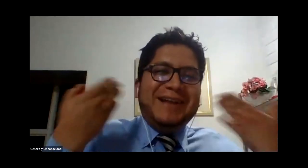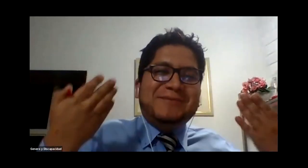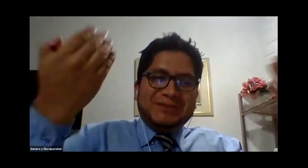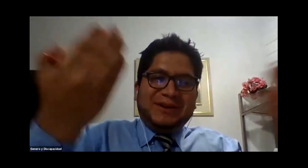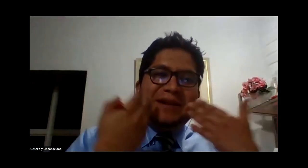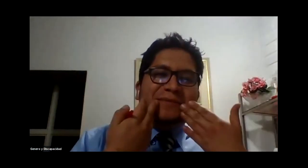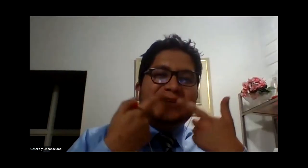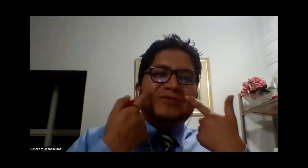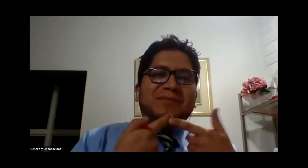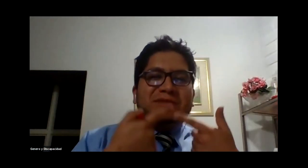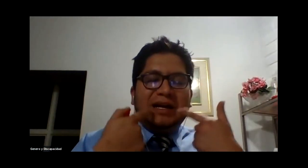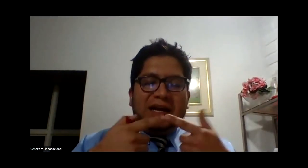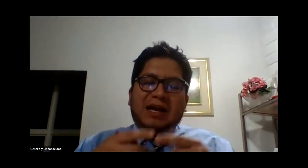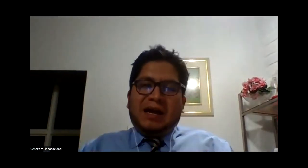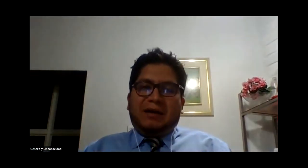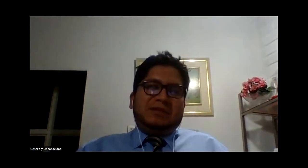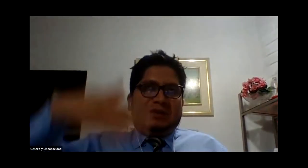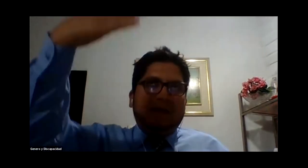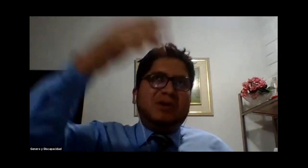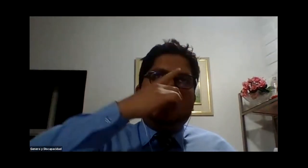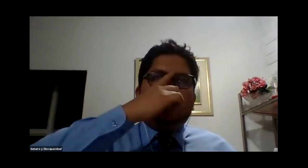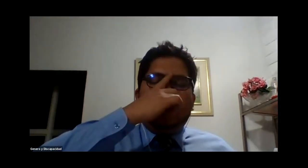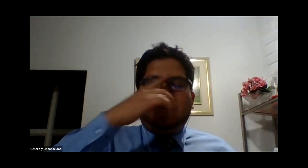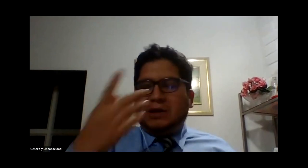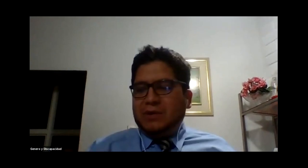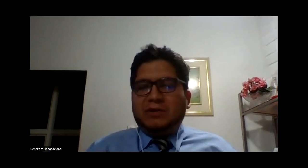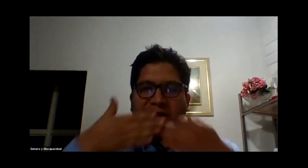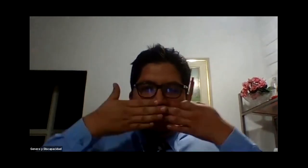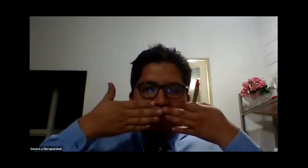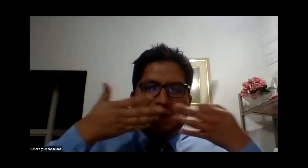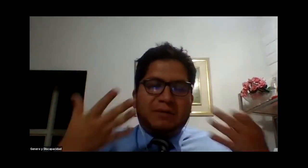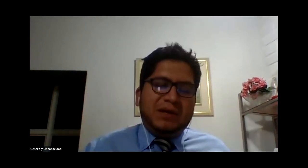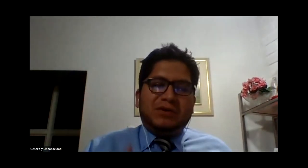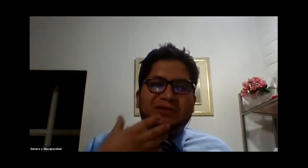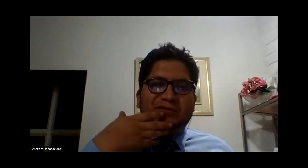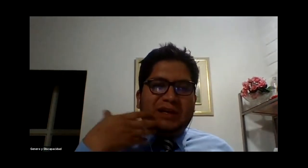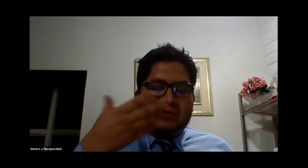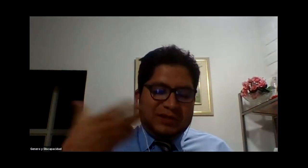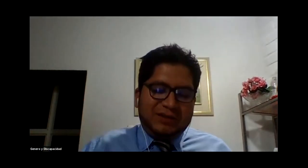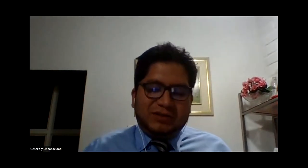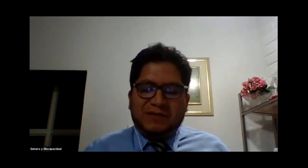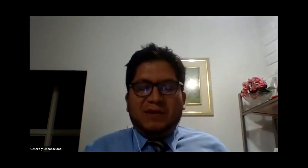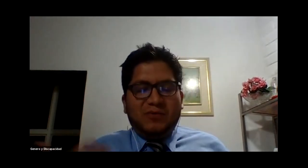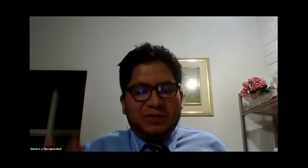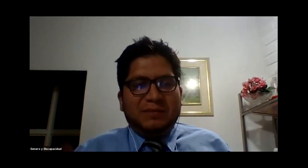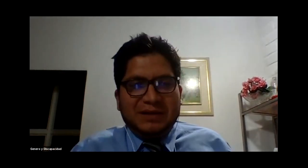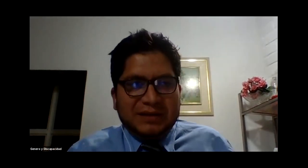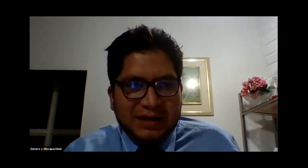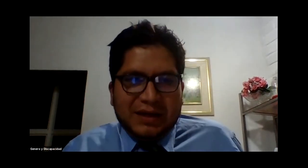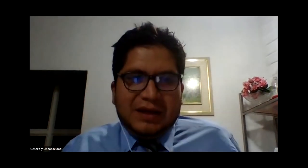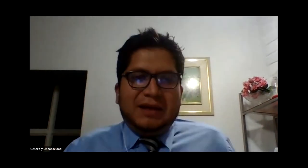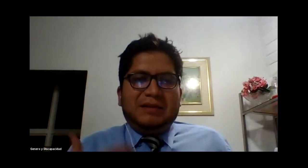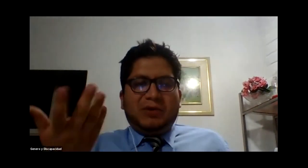pues hablemos no saber leemos de moza si tenemos la oportunidad porque bueno ahora estamos con barbijos y eso es una cosa que nos dificulta